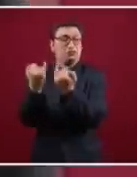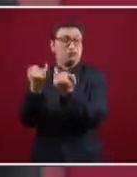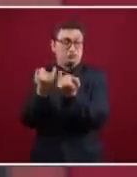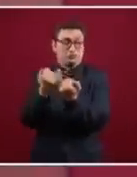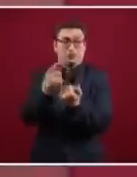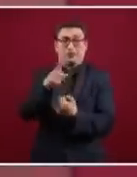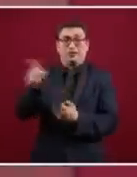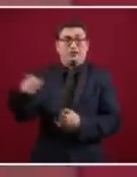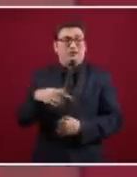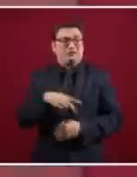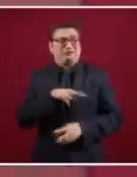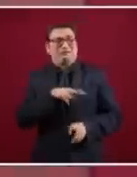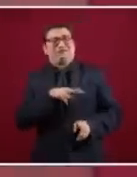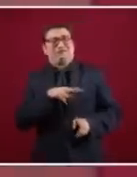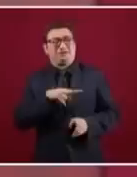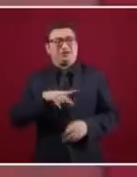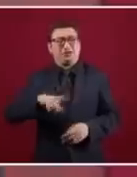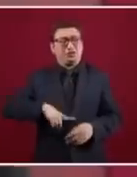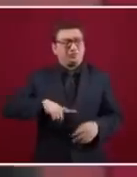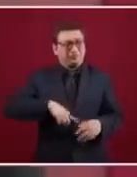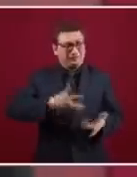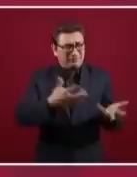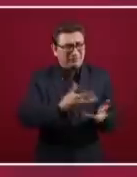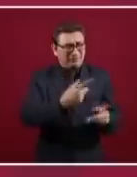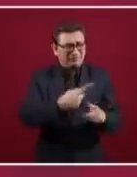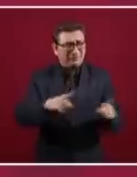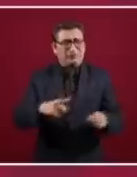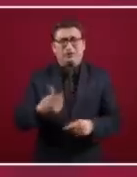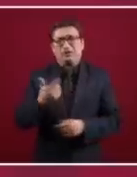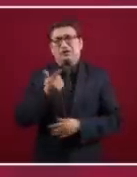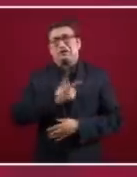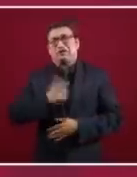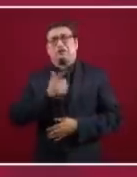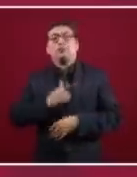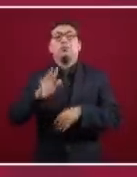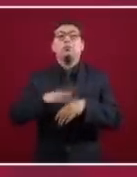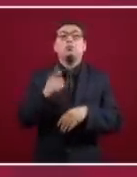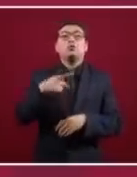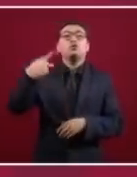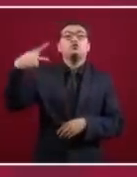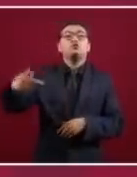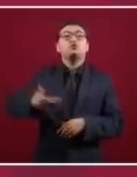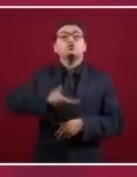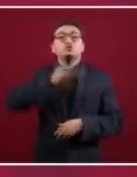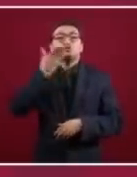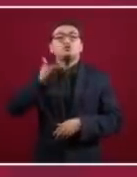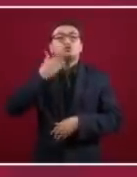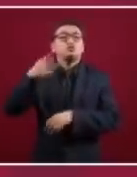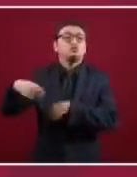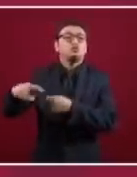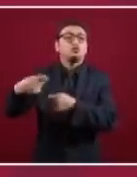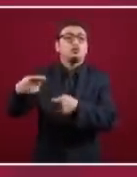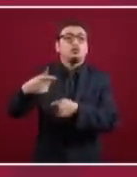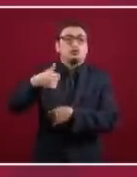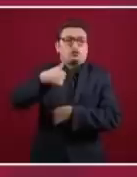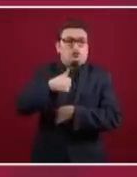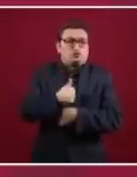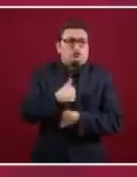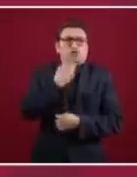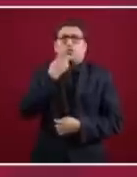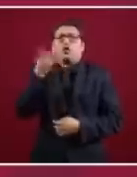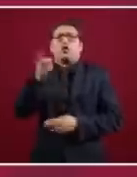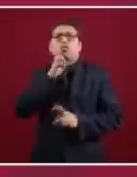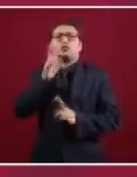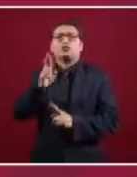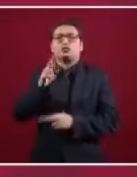estén conformes con la nueva política porque es otra visión que le puedo decir al general que respeto su punto de